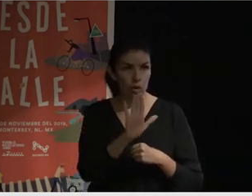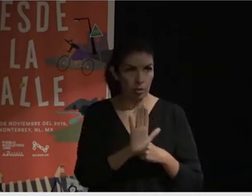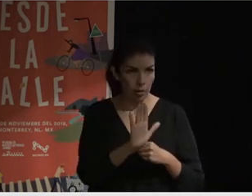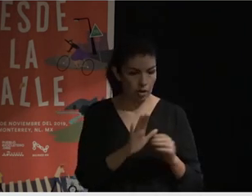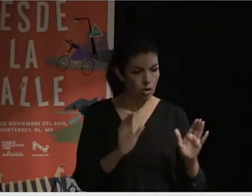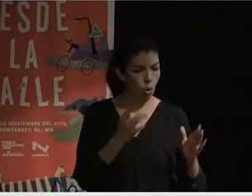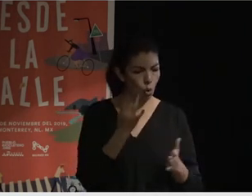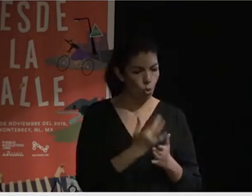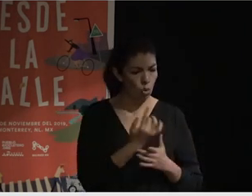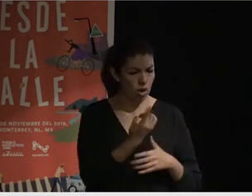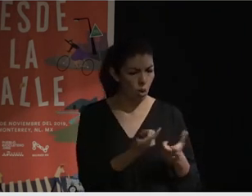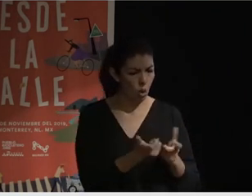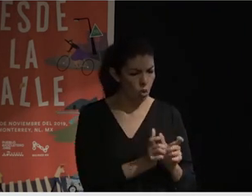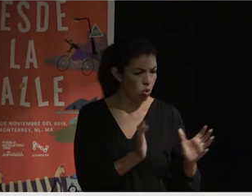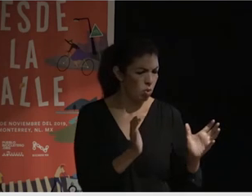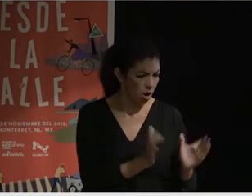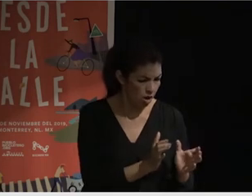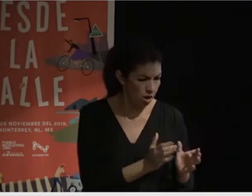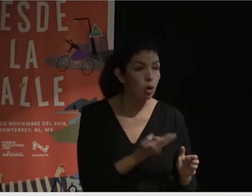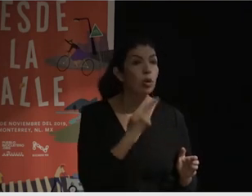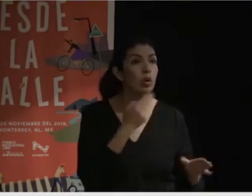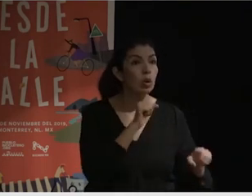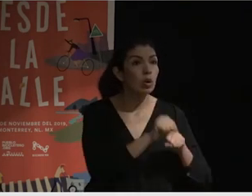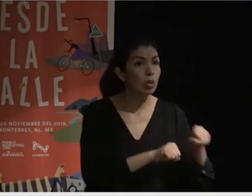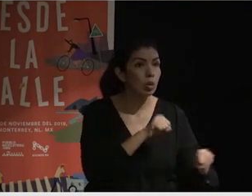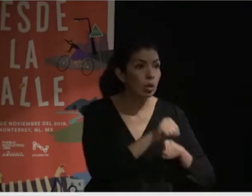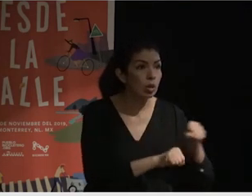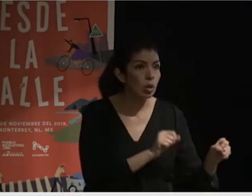yo creo que me quedo con esa idea. Gracias.